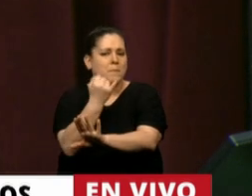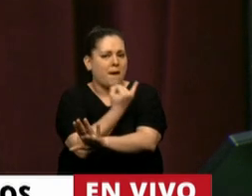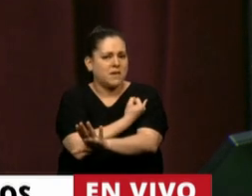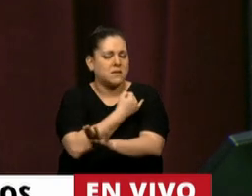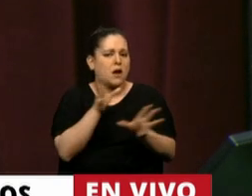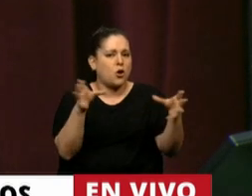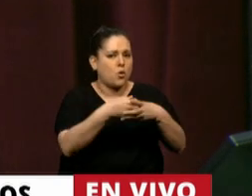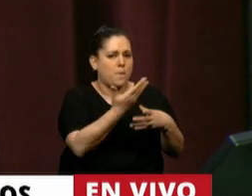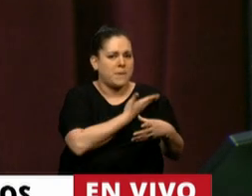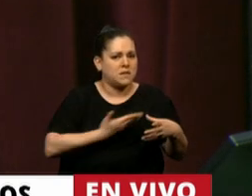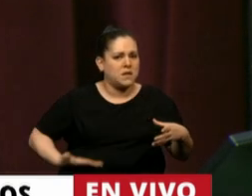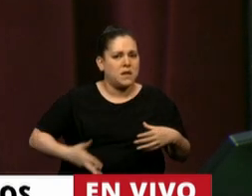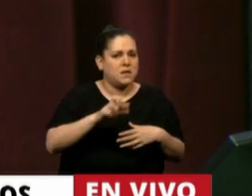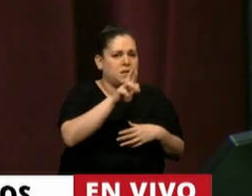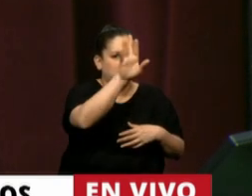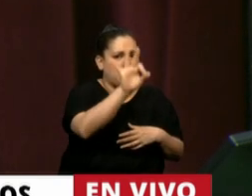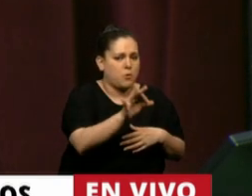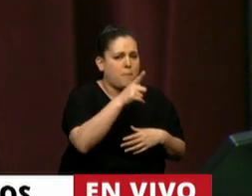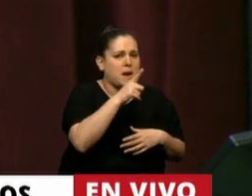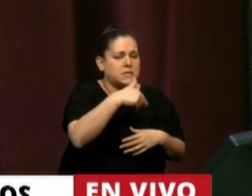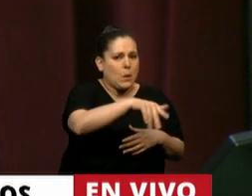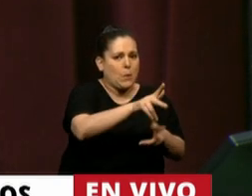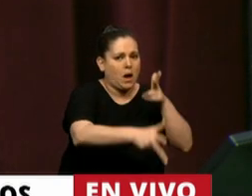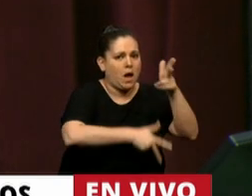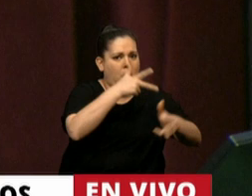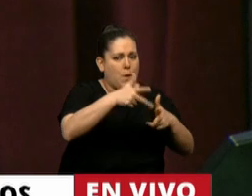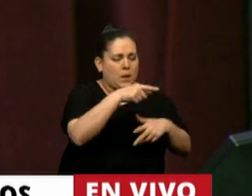del bloque del Pro iba a hacer uso de la